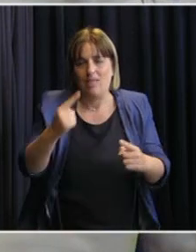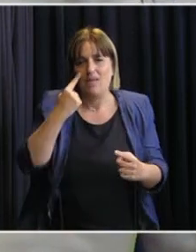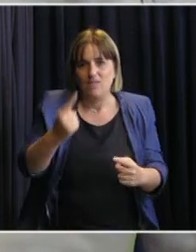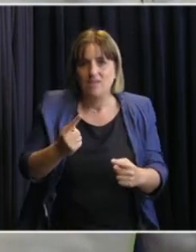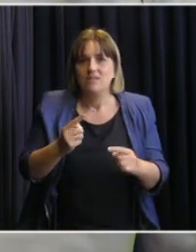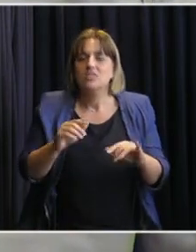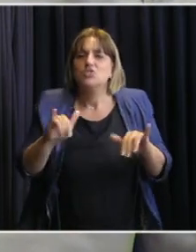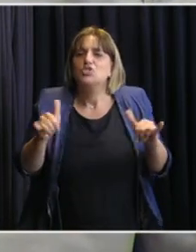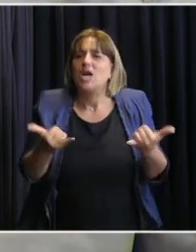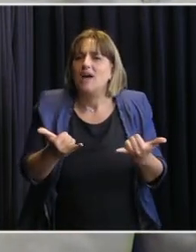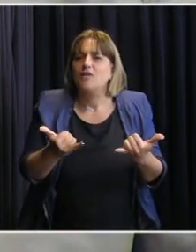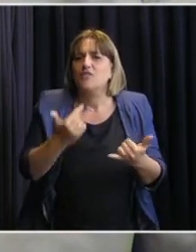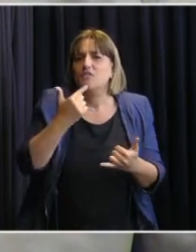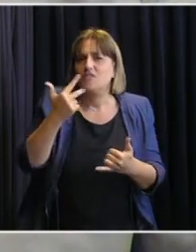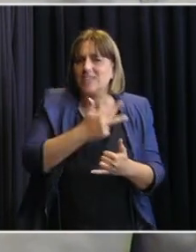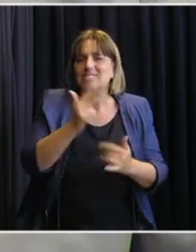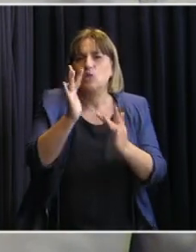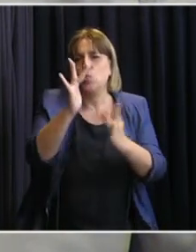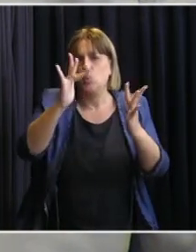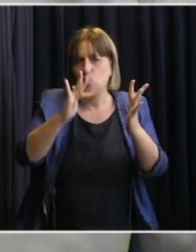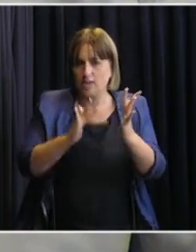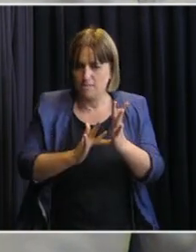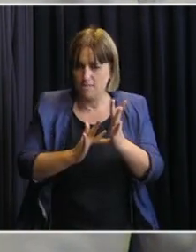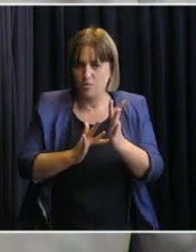que llega hasta Semana Santa de Quintana.